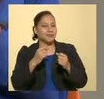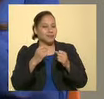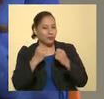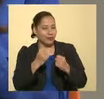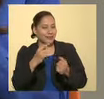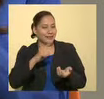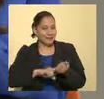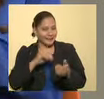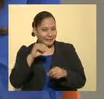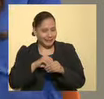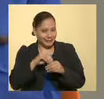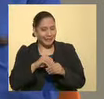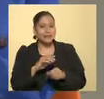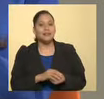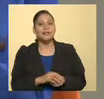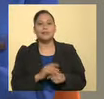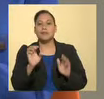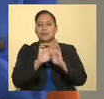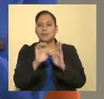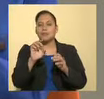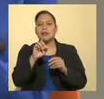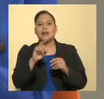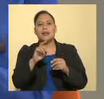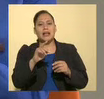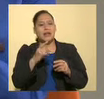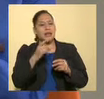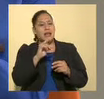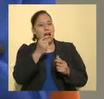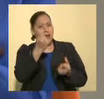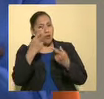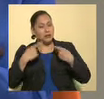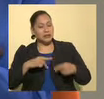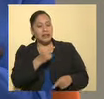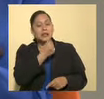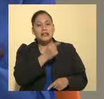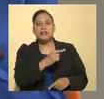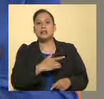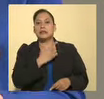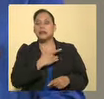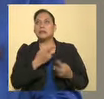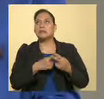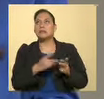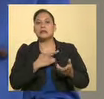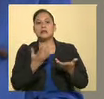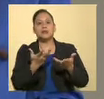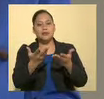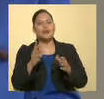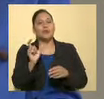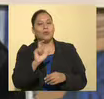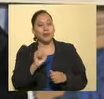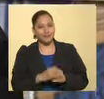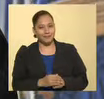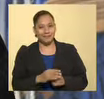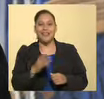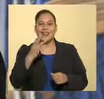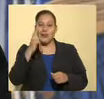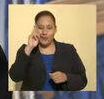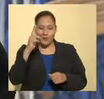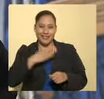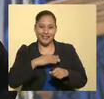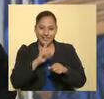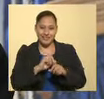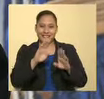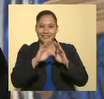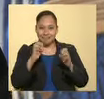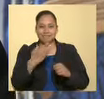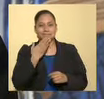vamos a hablar cuándo empiezan a sentir los niños. ¿Cómo estás, Fernando? Bienvenido. Bien, muchas gracias.